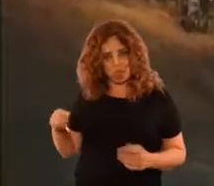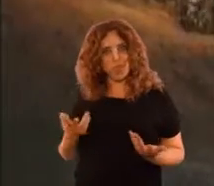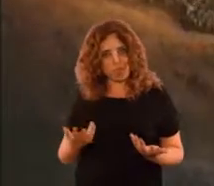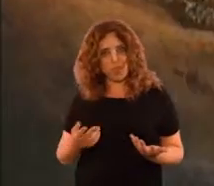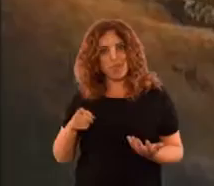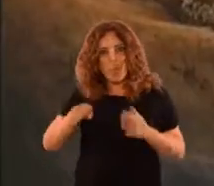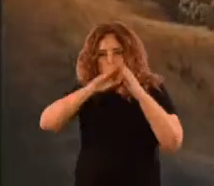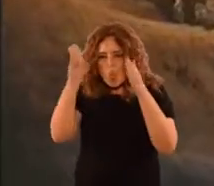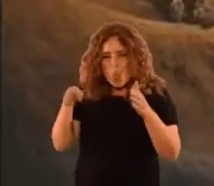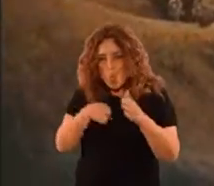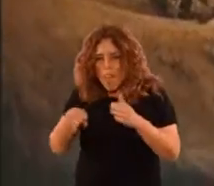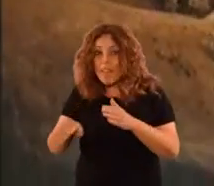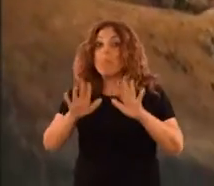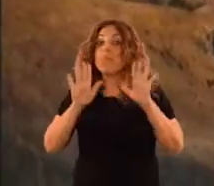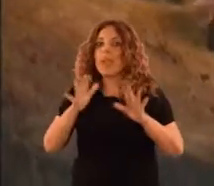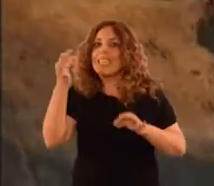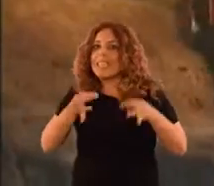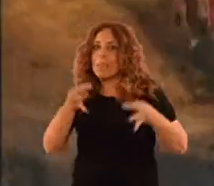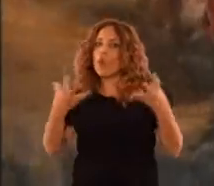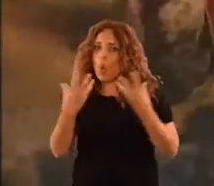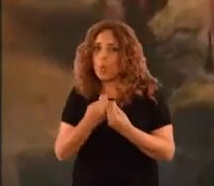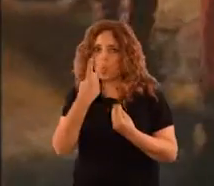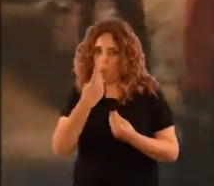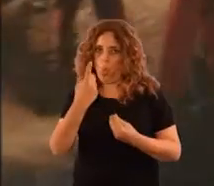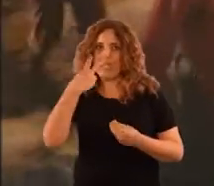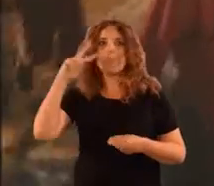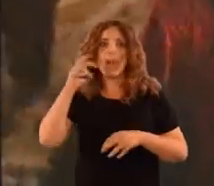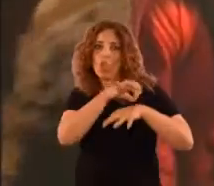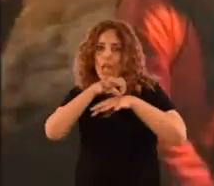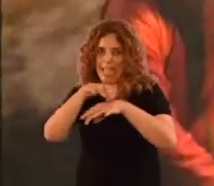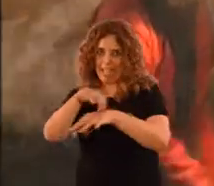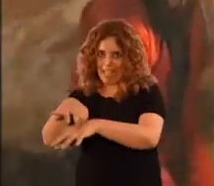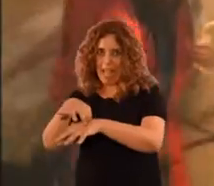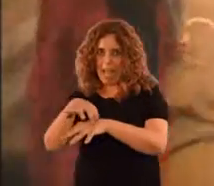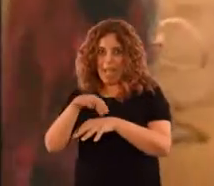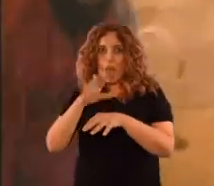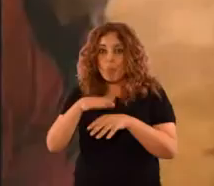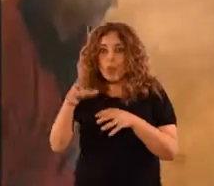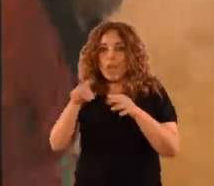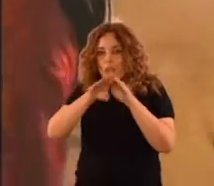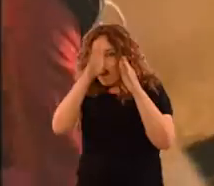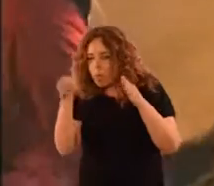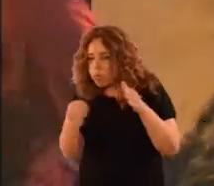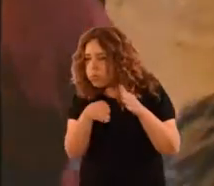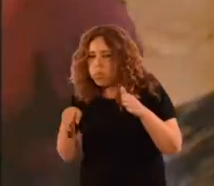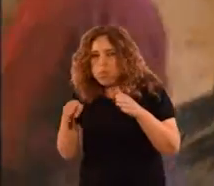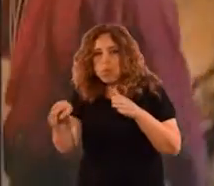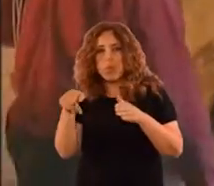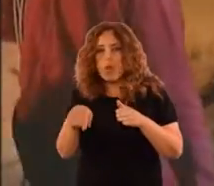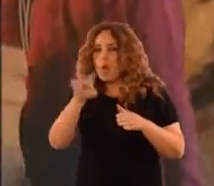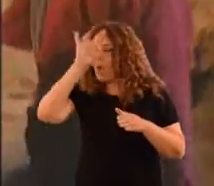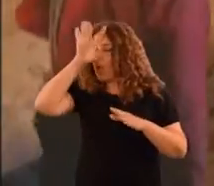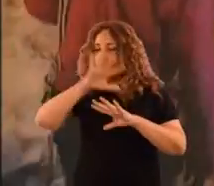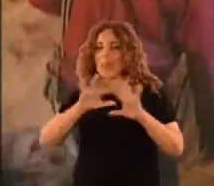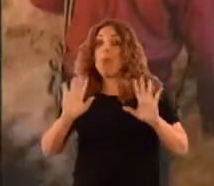Acércate a conocerlo. Visita las cuevas, pero hazte acompañar por guías especializados. Las cavidades